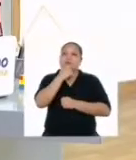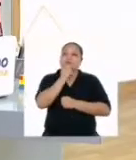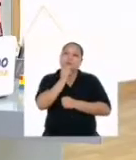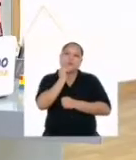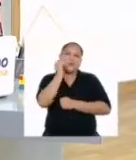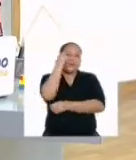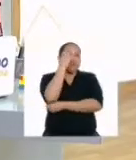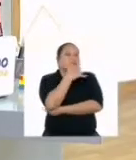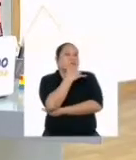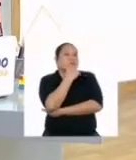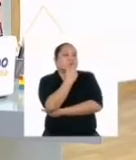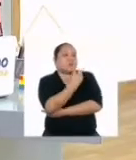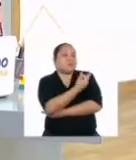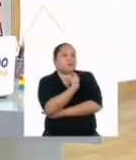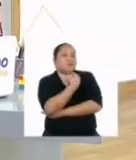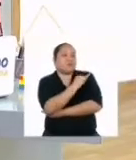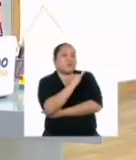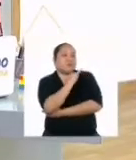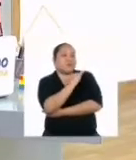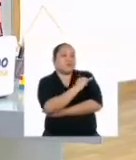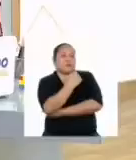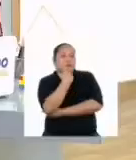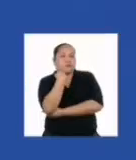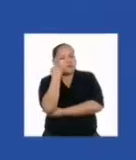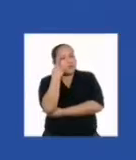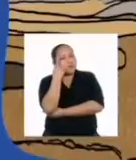¿Estás pensando lo mismo que yo, Rebot?